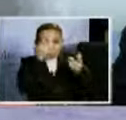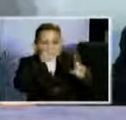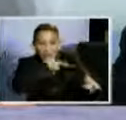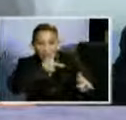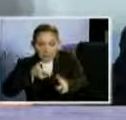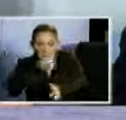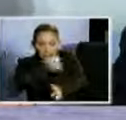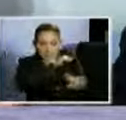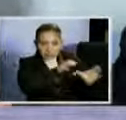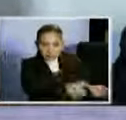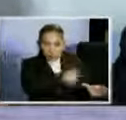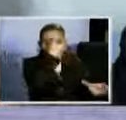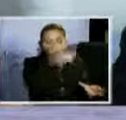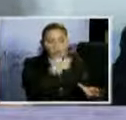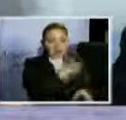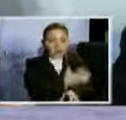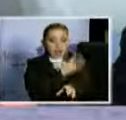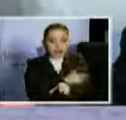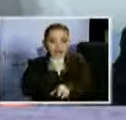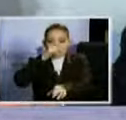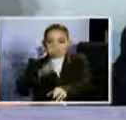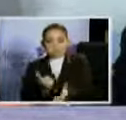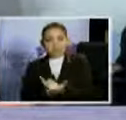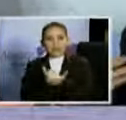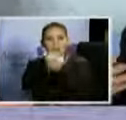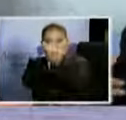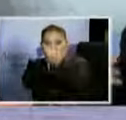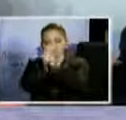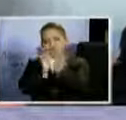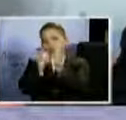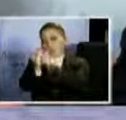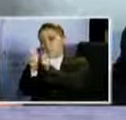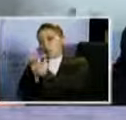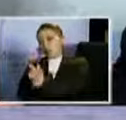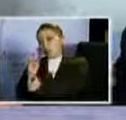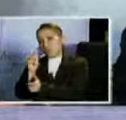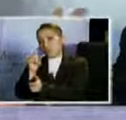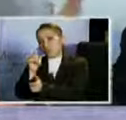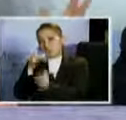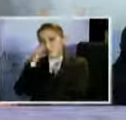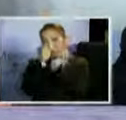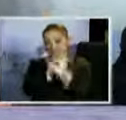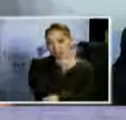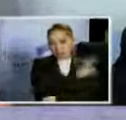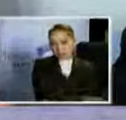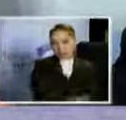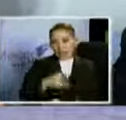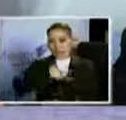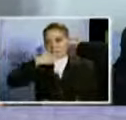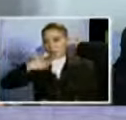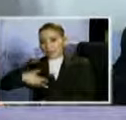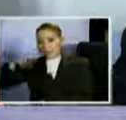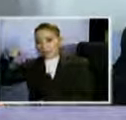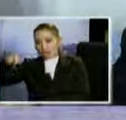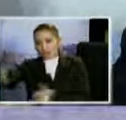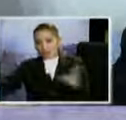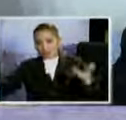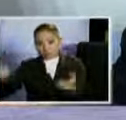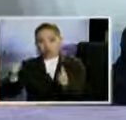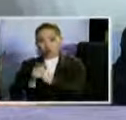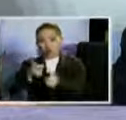en sí, sea para acompañar esa violencia, como los casos terroristas, por ejemplo, en Francia y en Dinamarca, que fueron